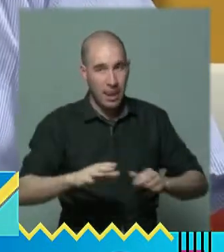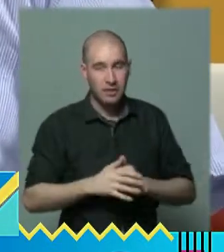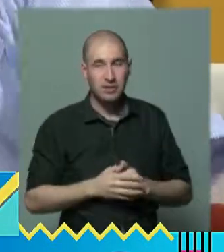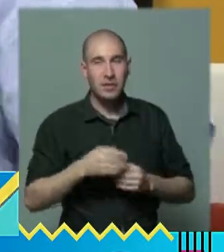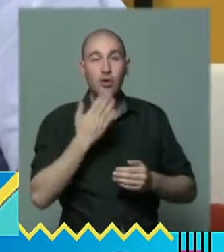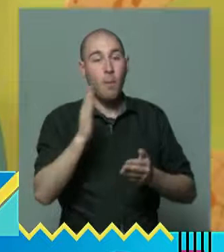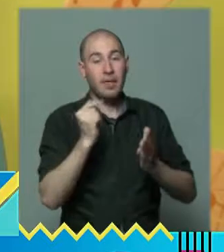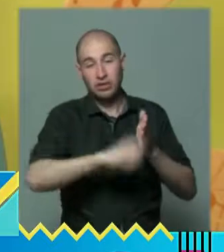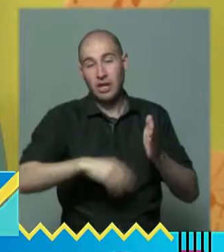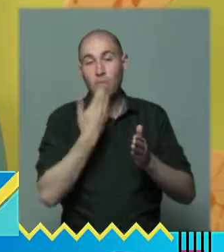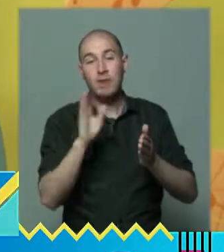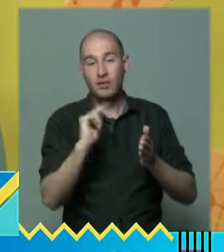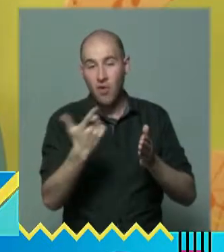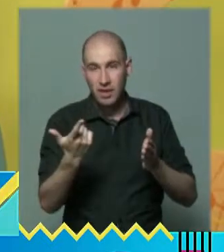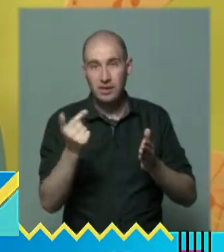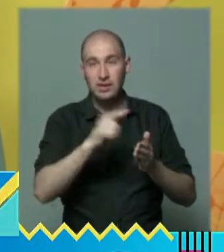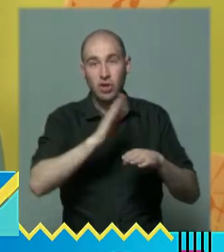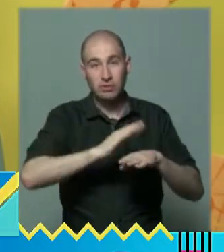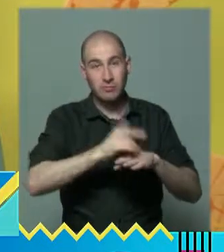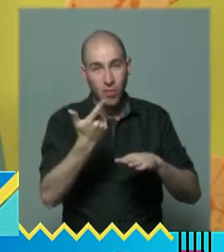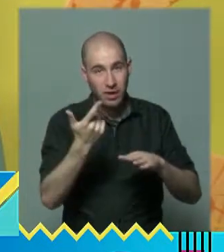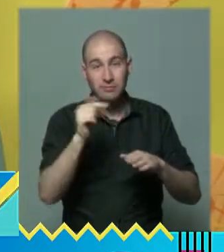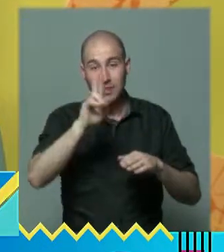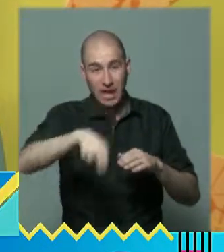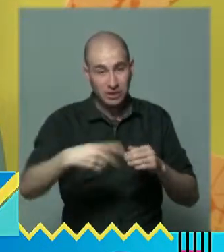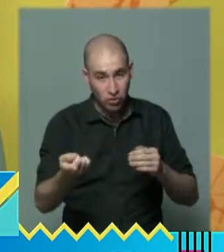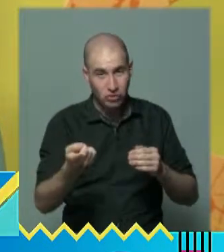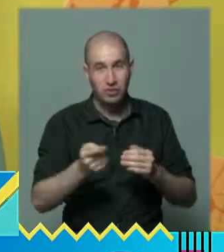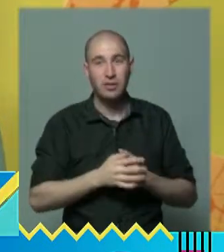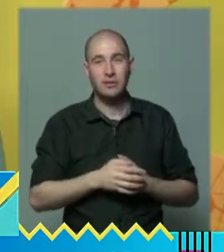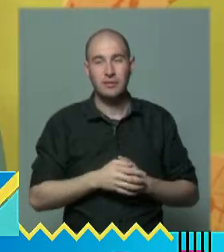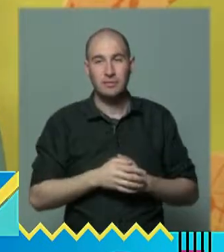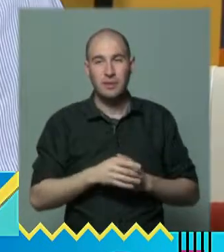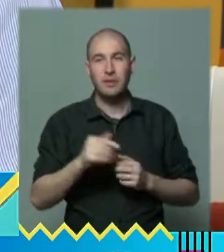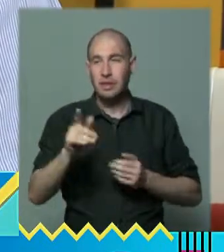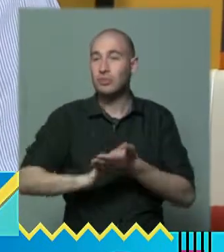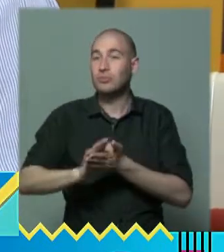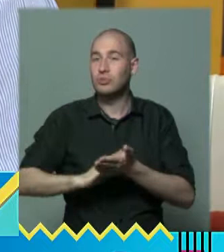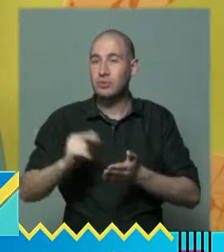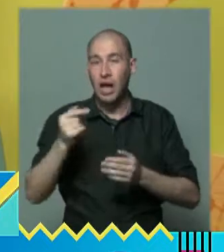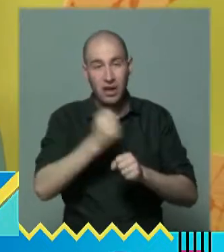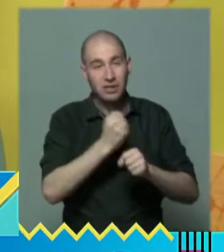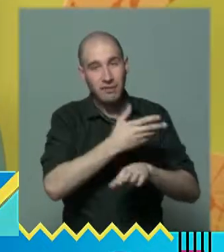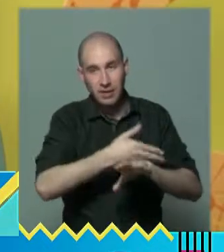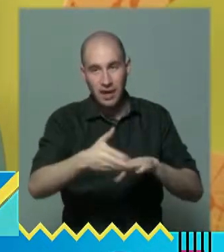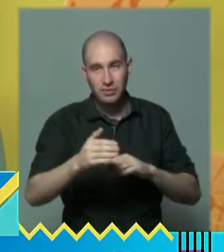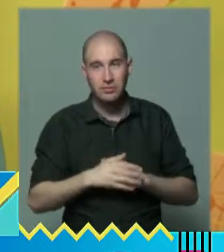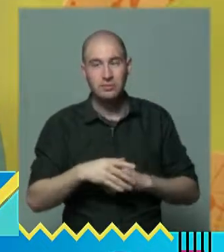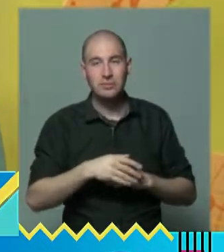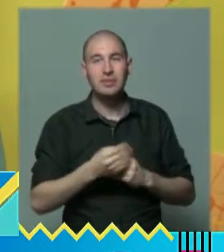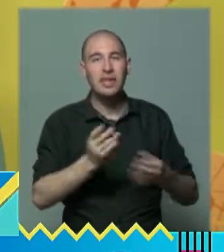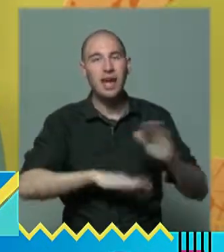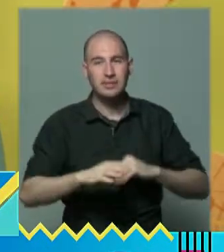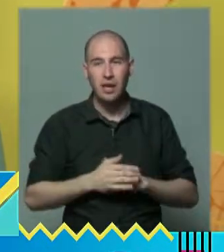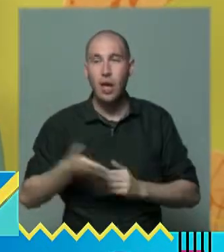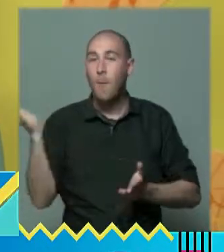no han cumplido con sus contratos y que no han hecho lo que tienen que hacer, tiene razón. Bueno, ¿y ustedes qué hacen para solucionar el problema? Porque ¿qué hacemos? Mire, las